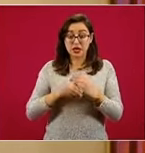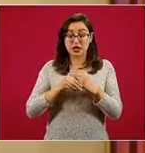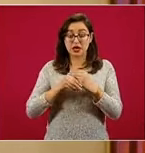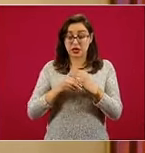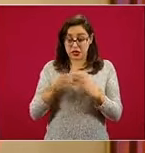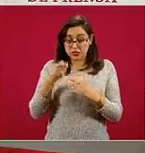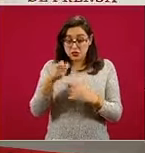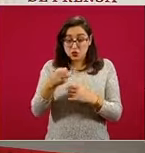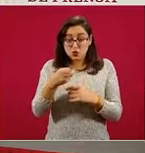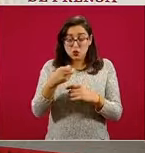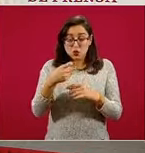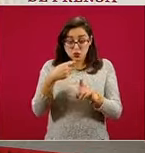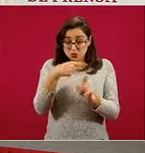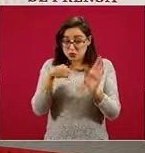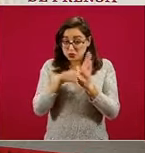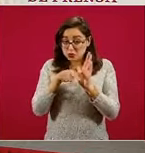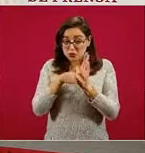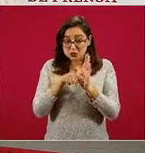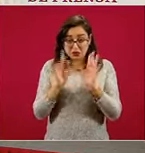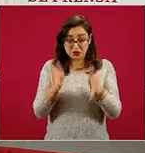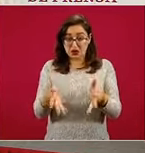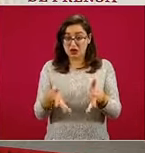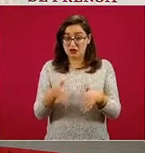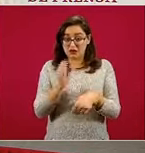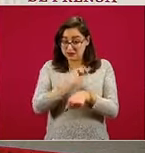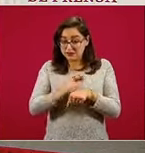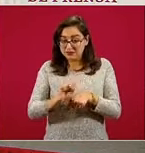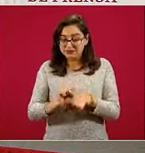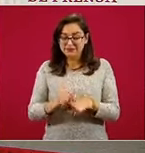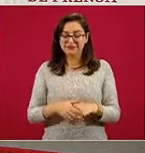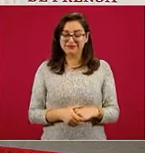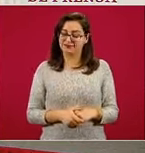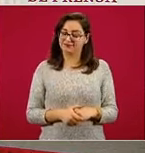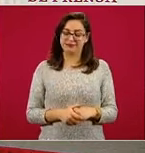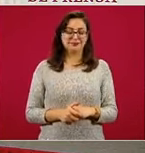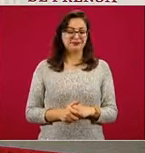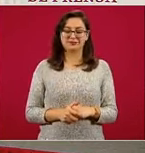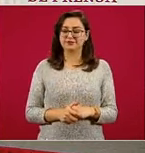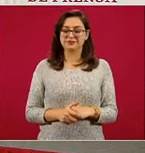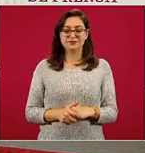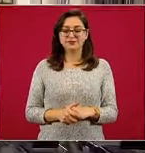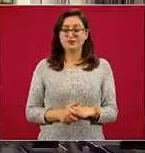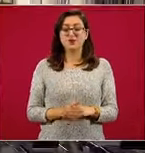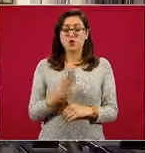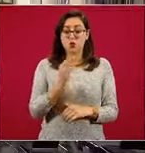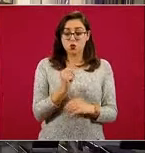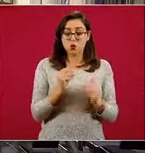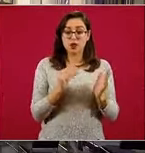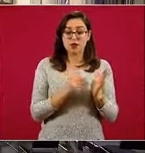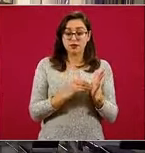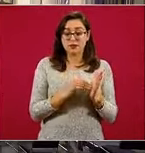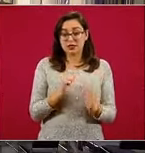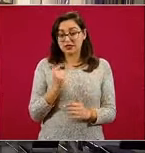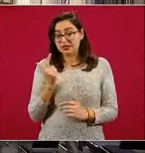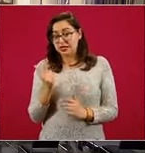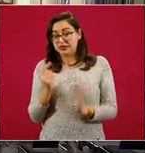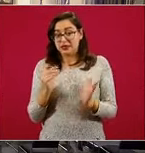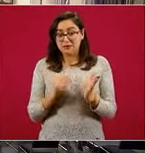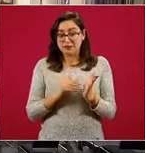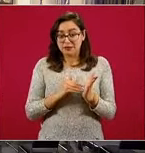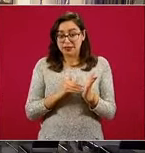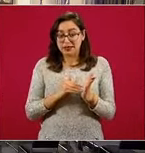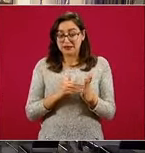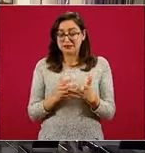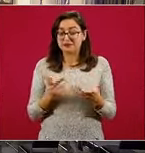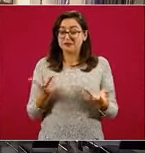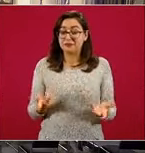número. Pero eso no quiere decir que estos números, es decir, los más de 9.000, los más de 7.000 el día de hoy, son